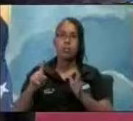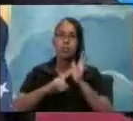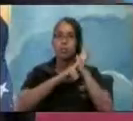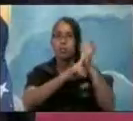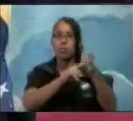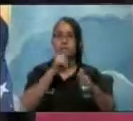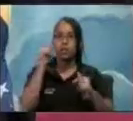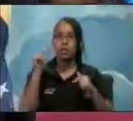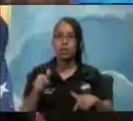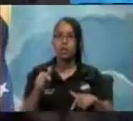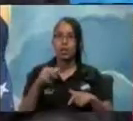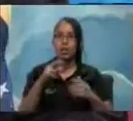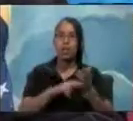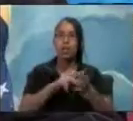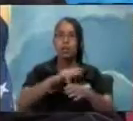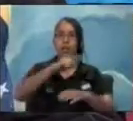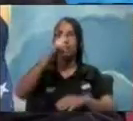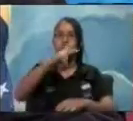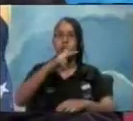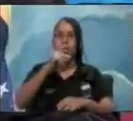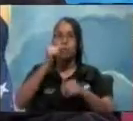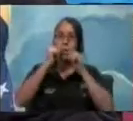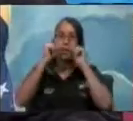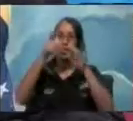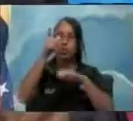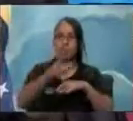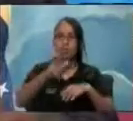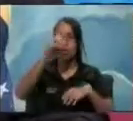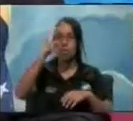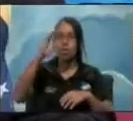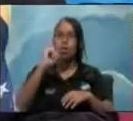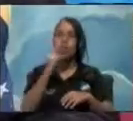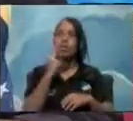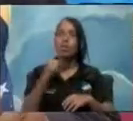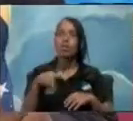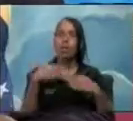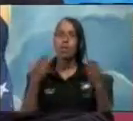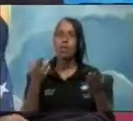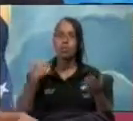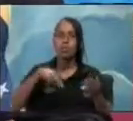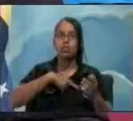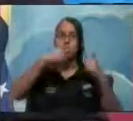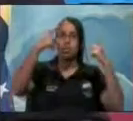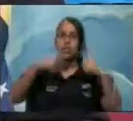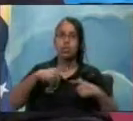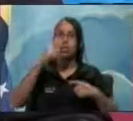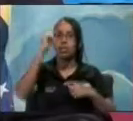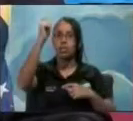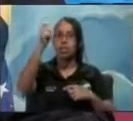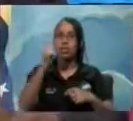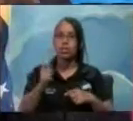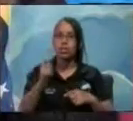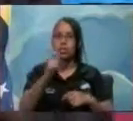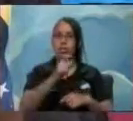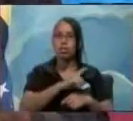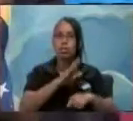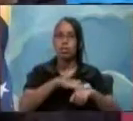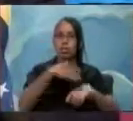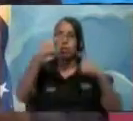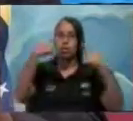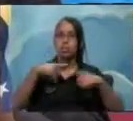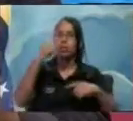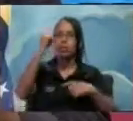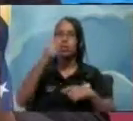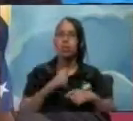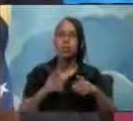está aquí, ha resucitado, bendito sea Dios. Y dice, al cual vosotros sois testigos, alabado sea Dios, porque somos testigos de la